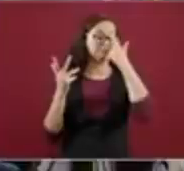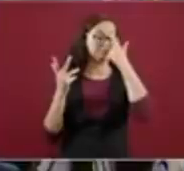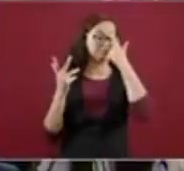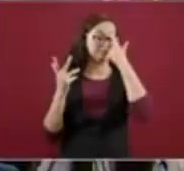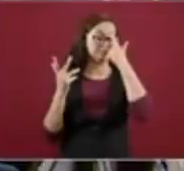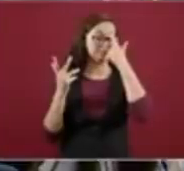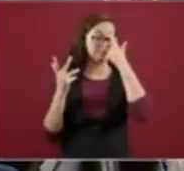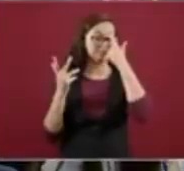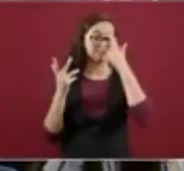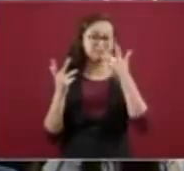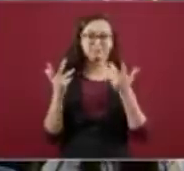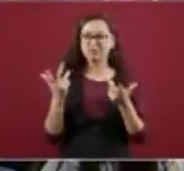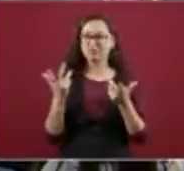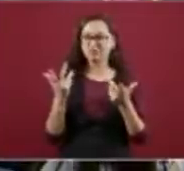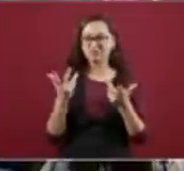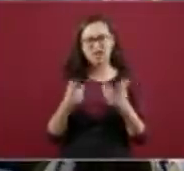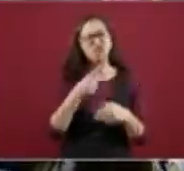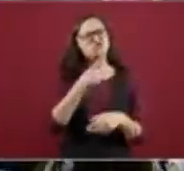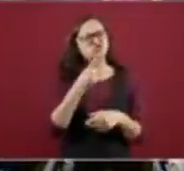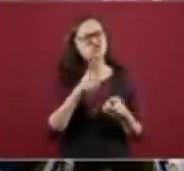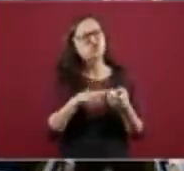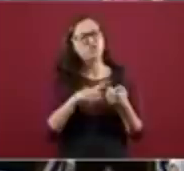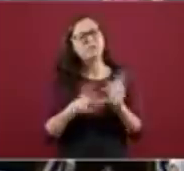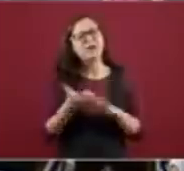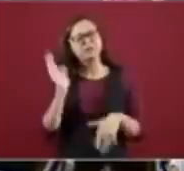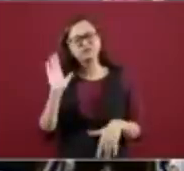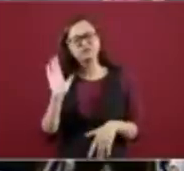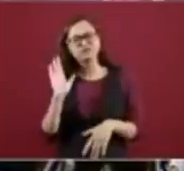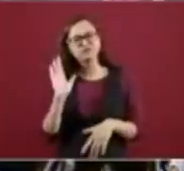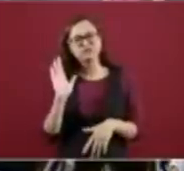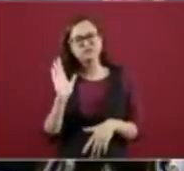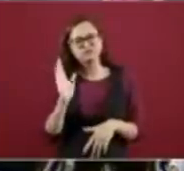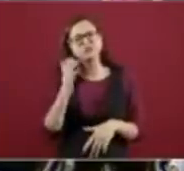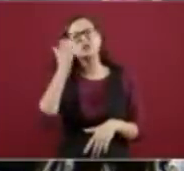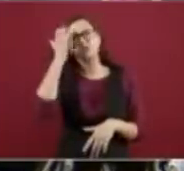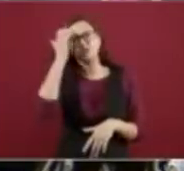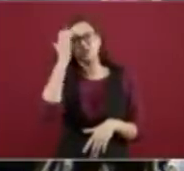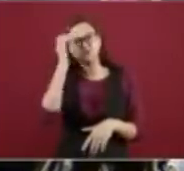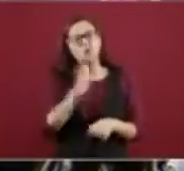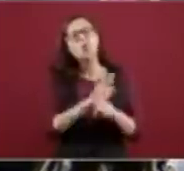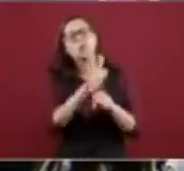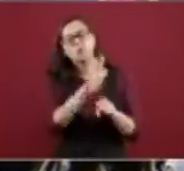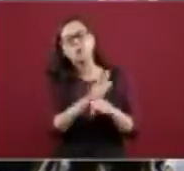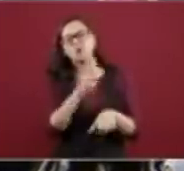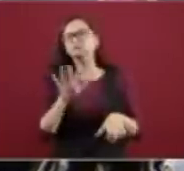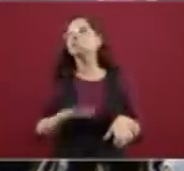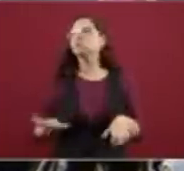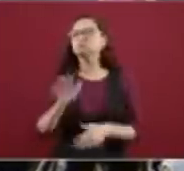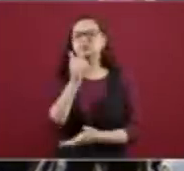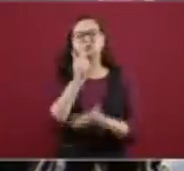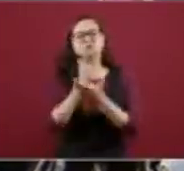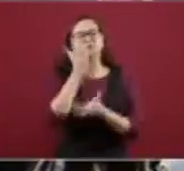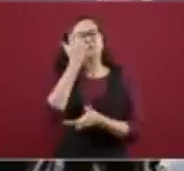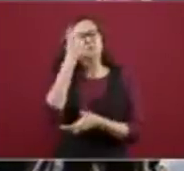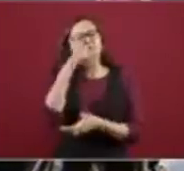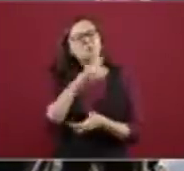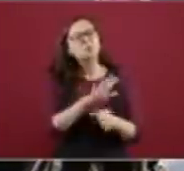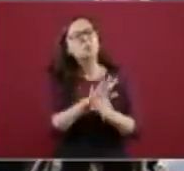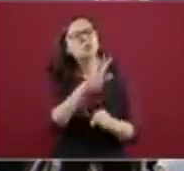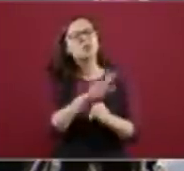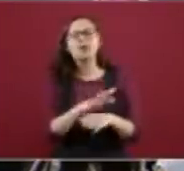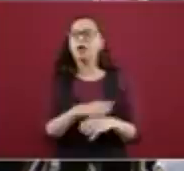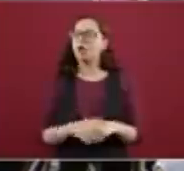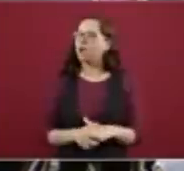y si se pregunta dónde quieres ir, qué te gustaría conocer de la Ciudad de México,